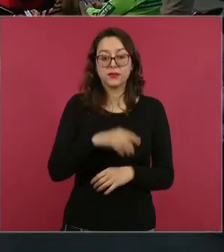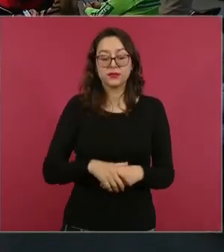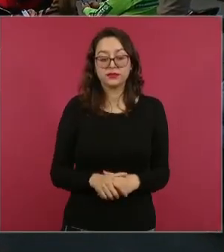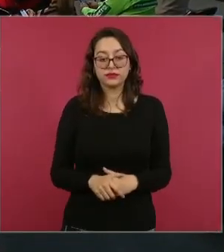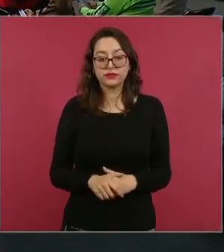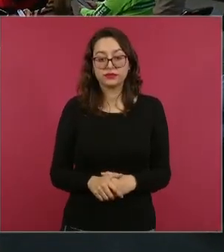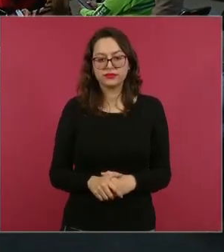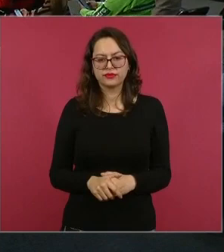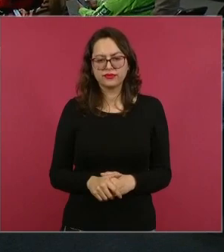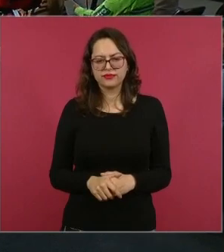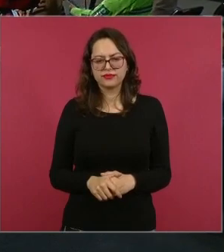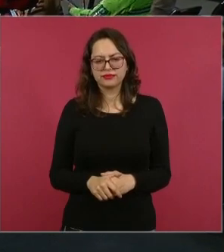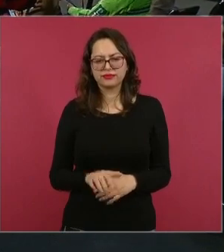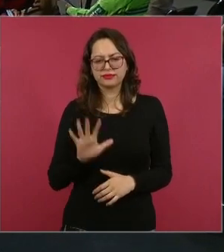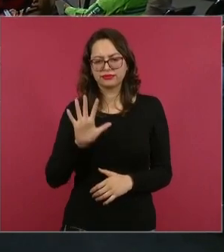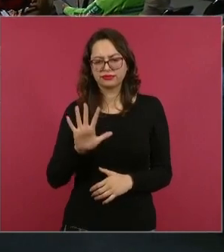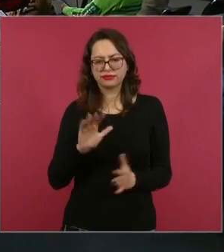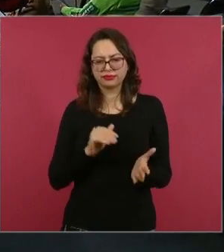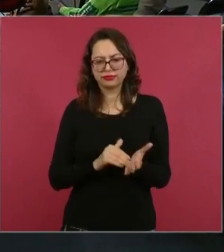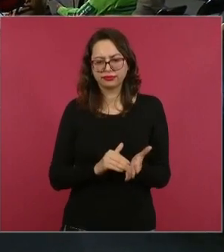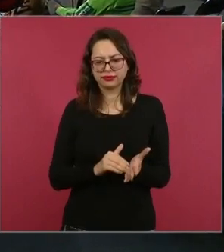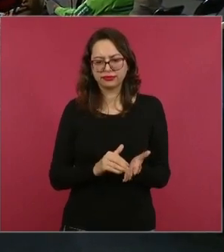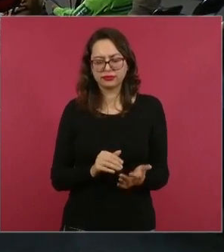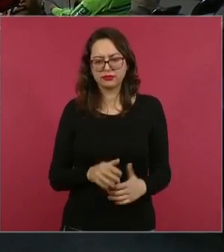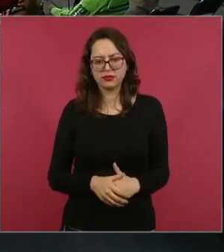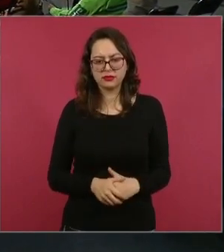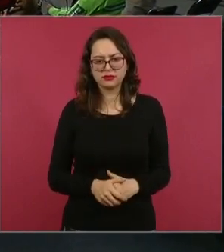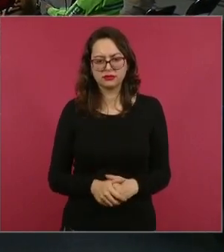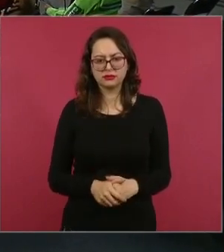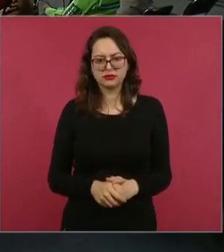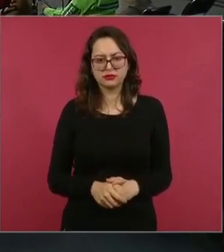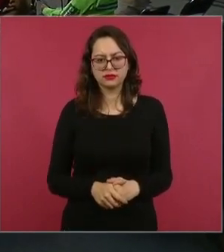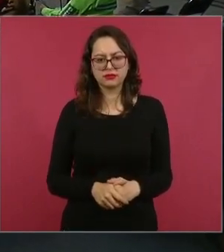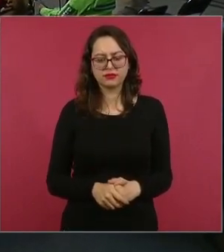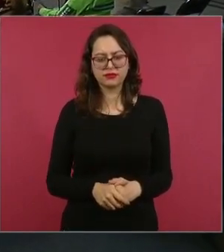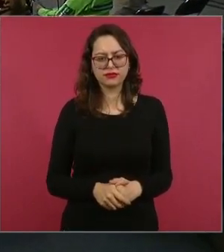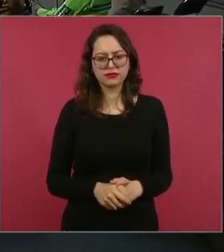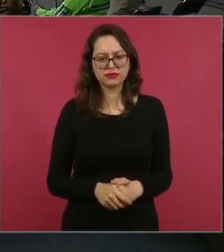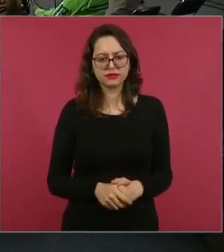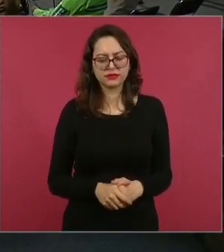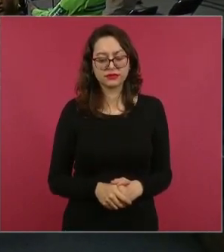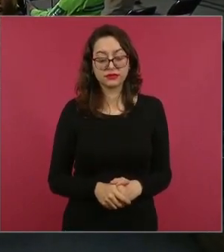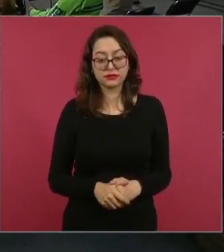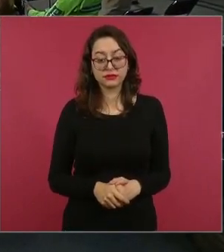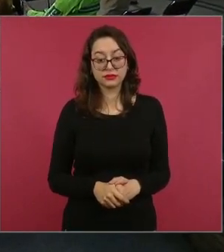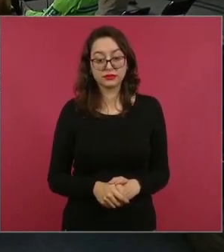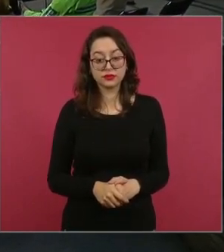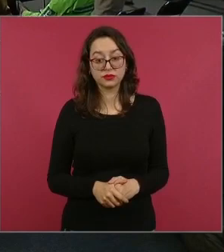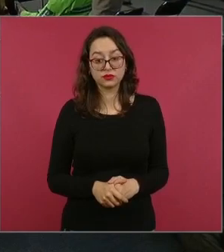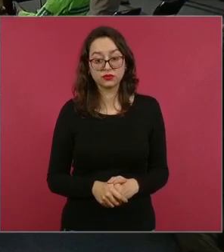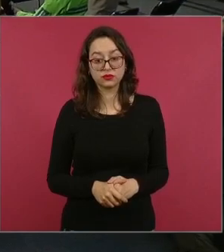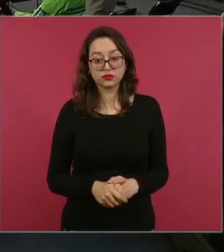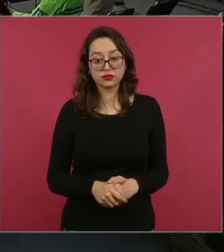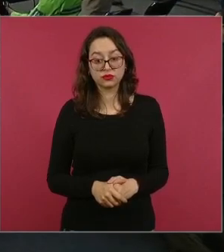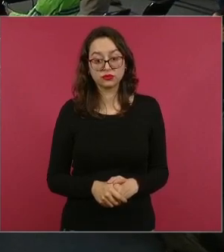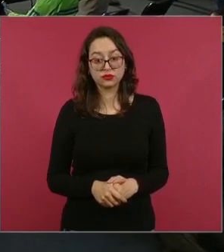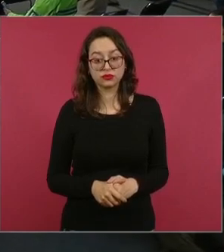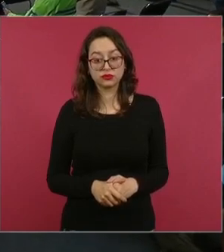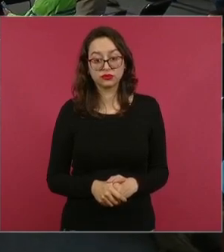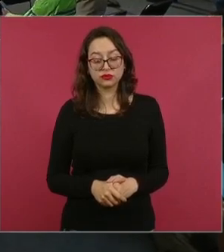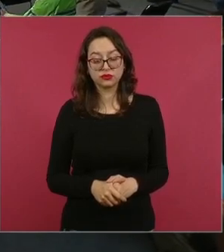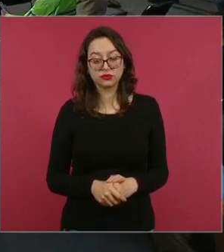distribuidos 5000 me dieron el reporte son 1399 entre colonias